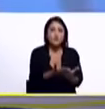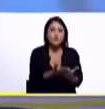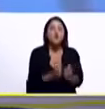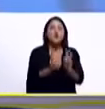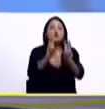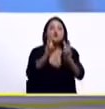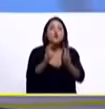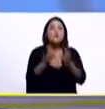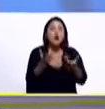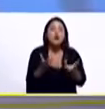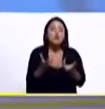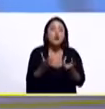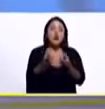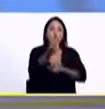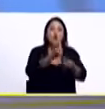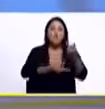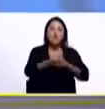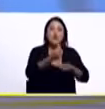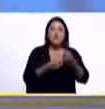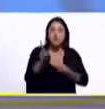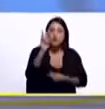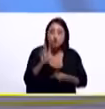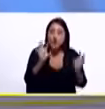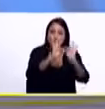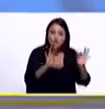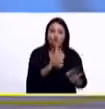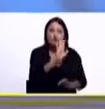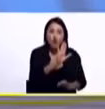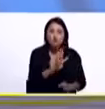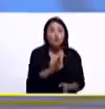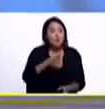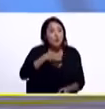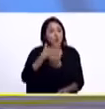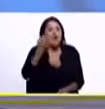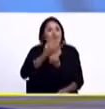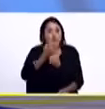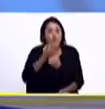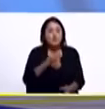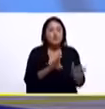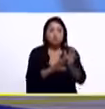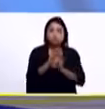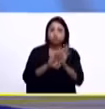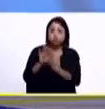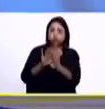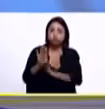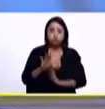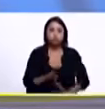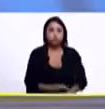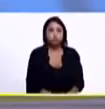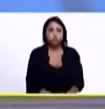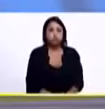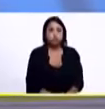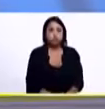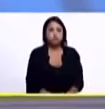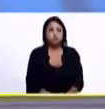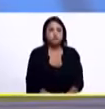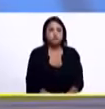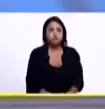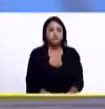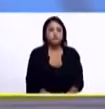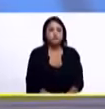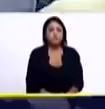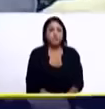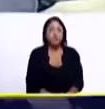modelo económico, del crecimiento de la economía real y del avance en la economía. También hay un